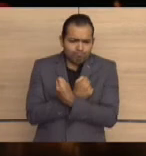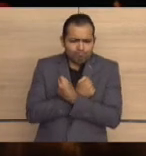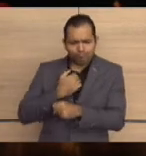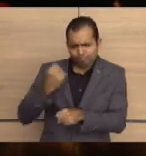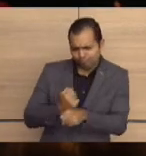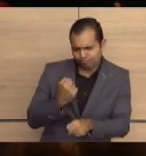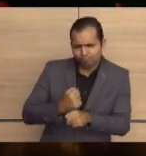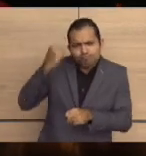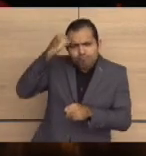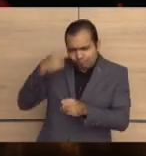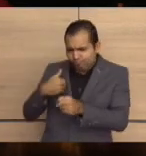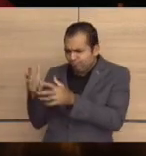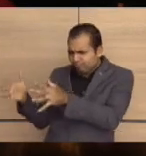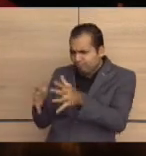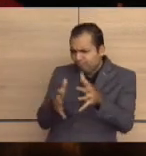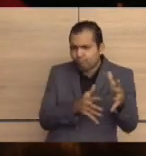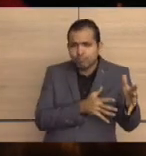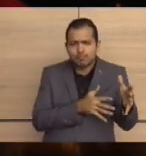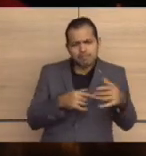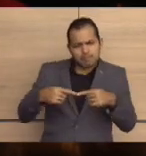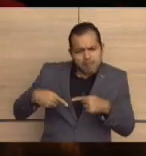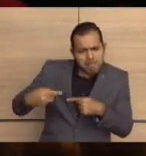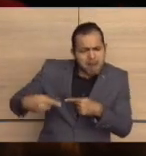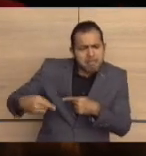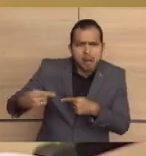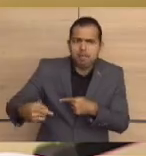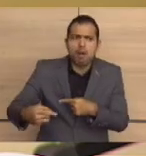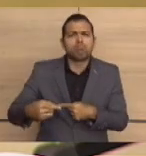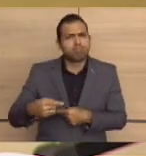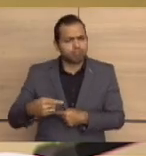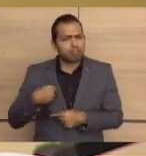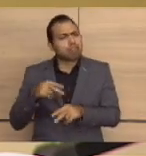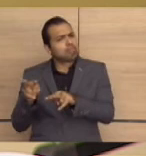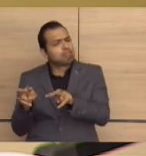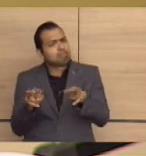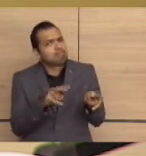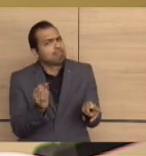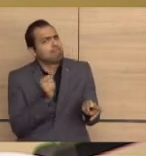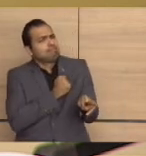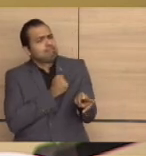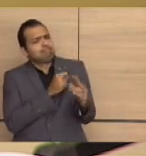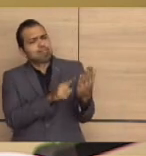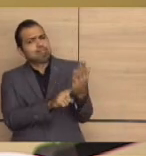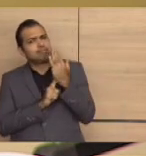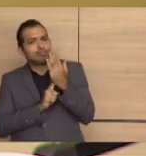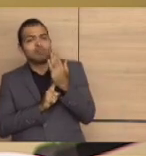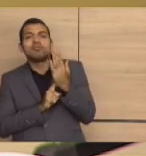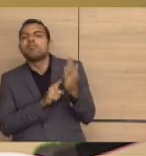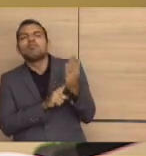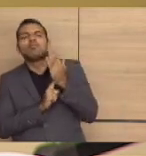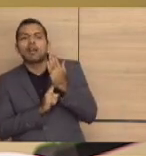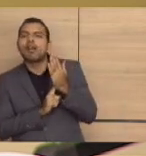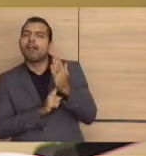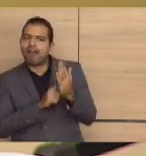día a día. Todas estas experiencias son el reflejo de lo que se hace a día a día en su quehacer docente, en las aulas, con los